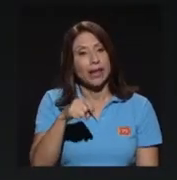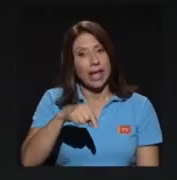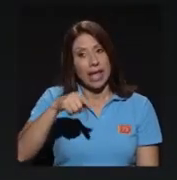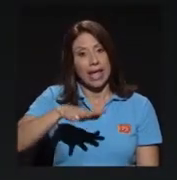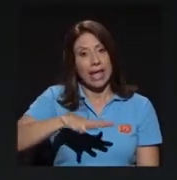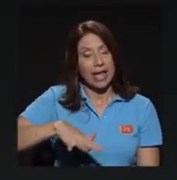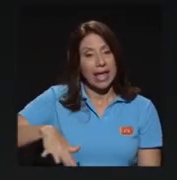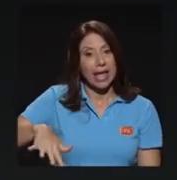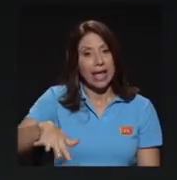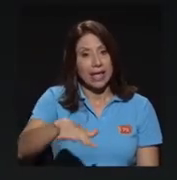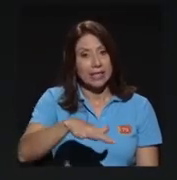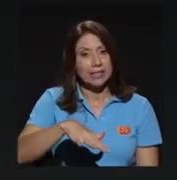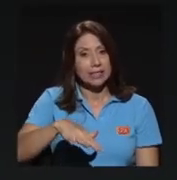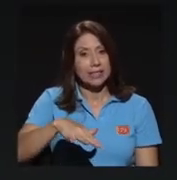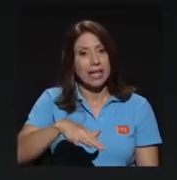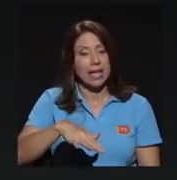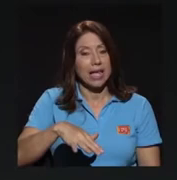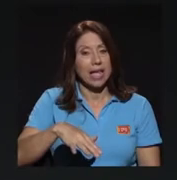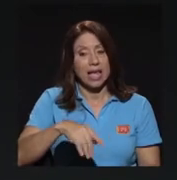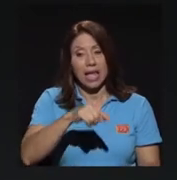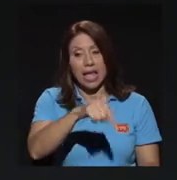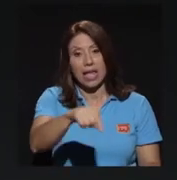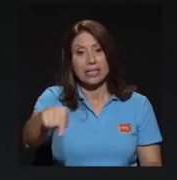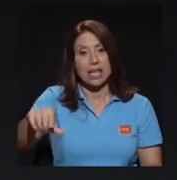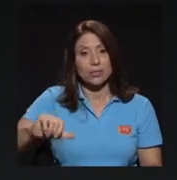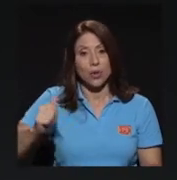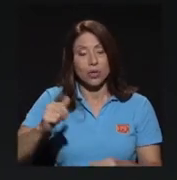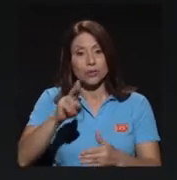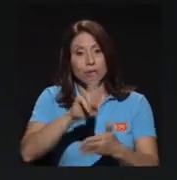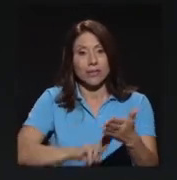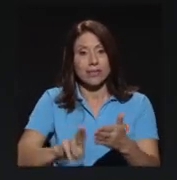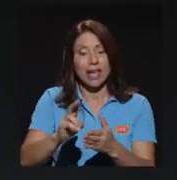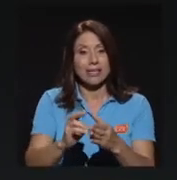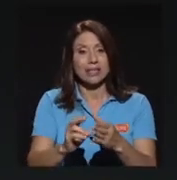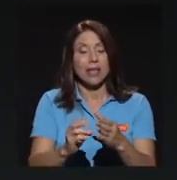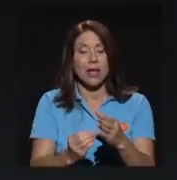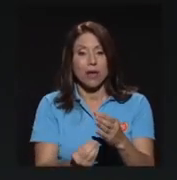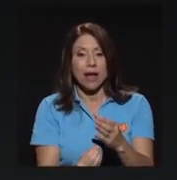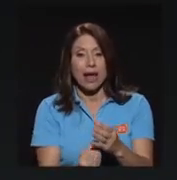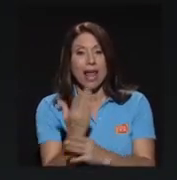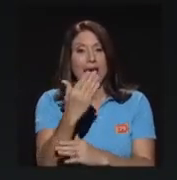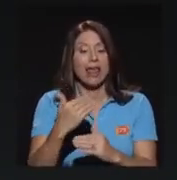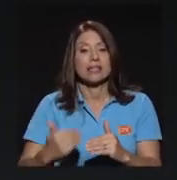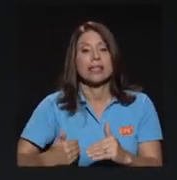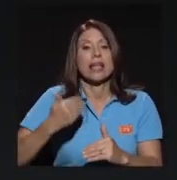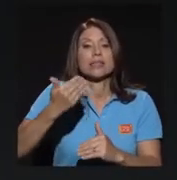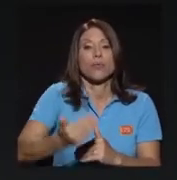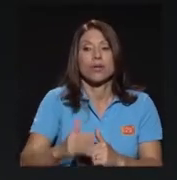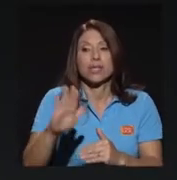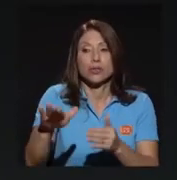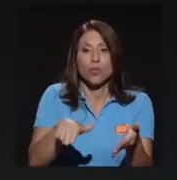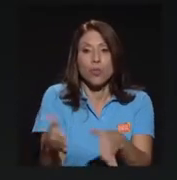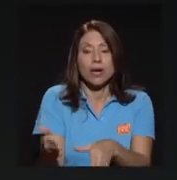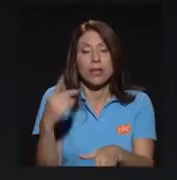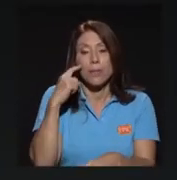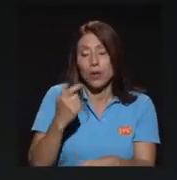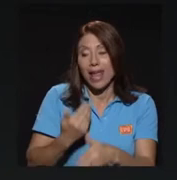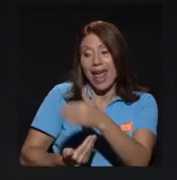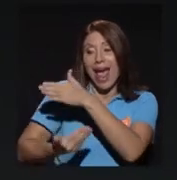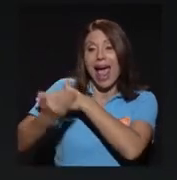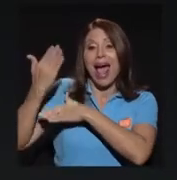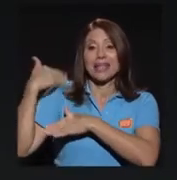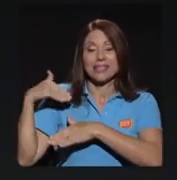fueron creadas posterior a la muerte de él murió todavía cuando hace 50 años la única universidad que